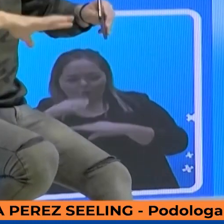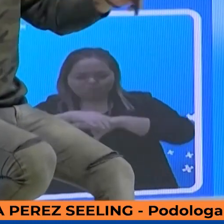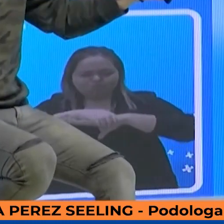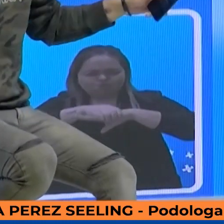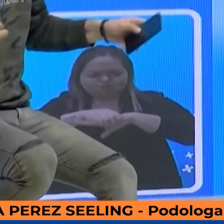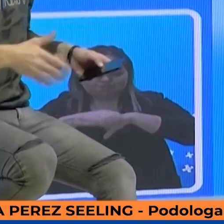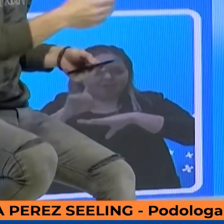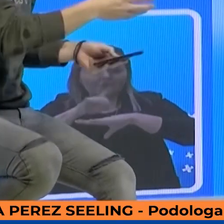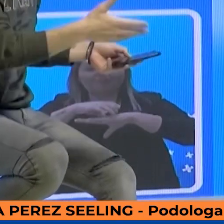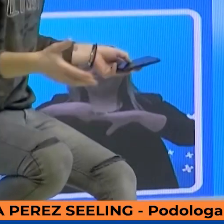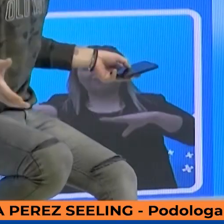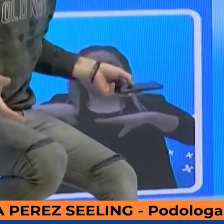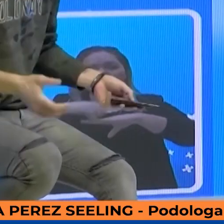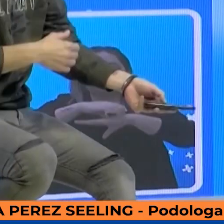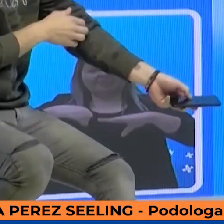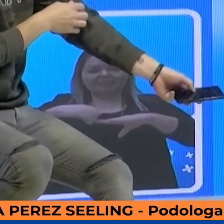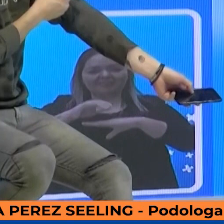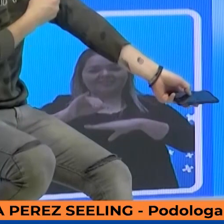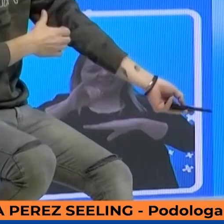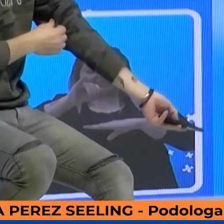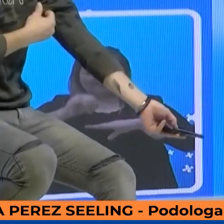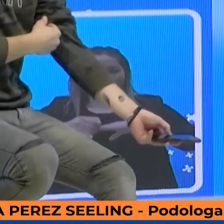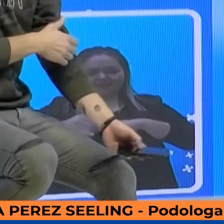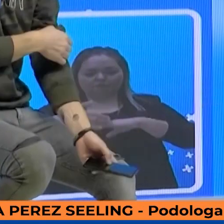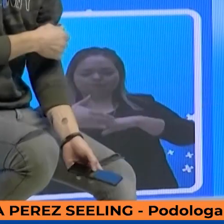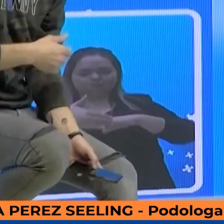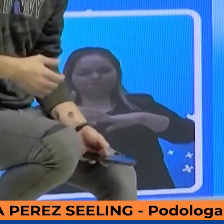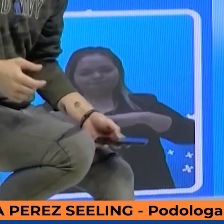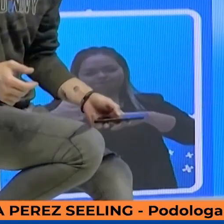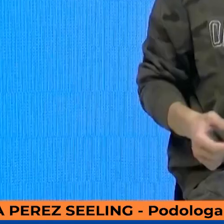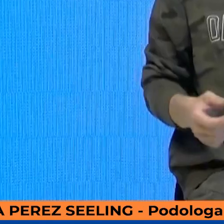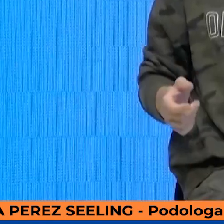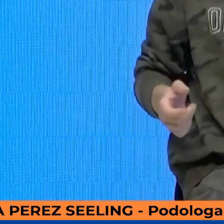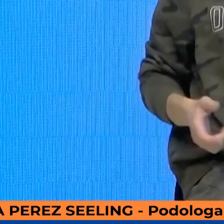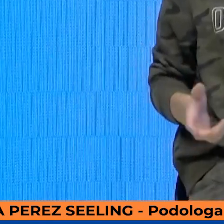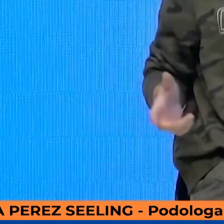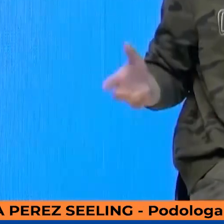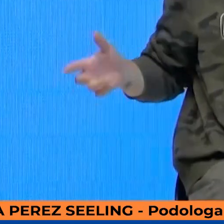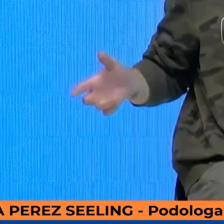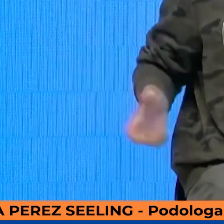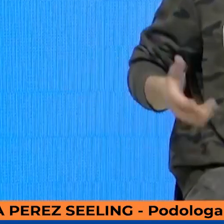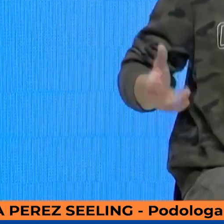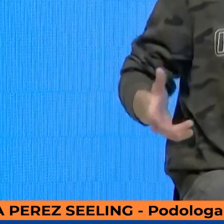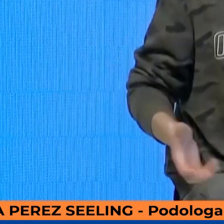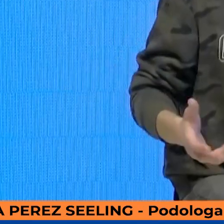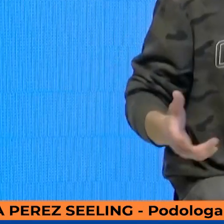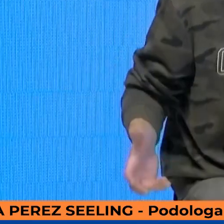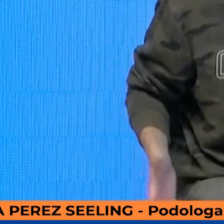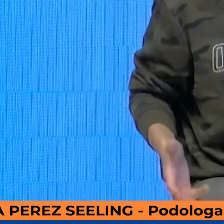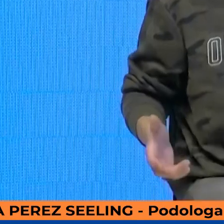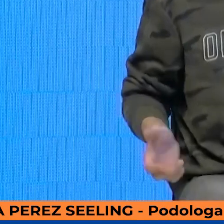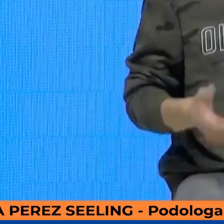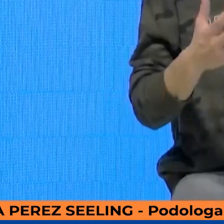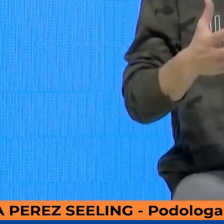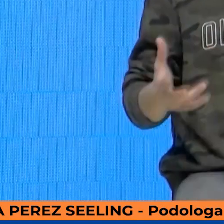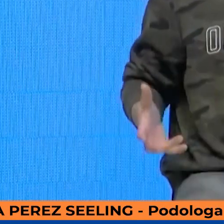especial y hablemos de, ya que estás acá con nosotros, no es frecuente poder hablar de los pies, de la salud de nuestros